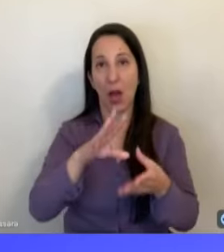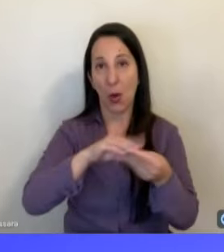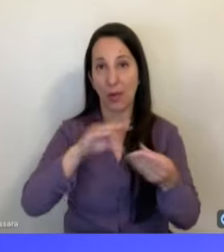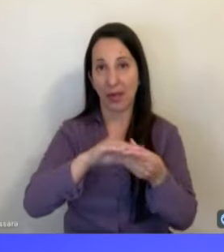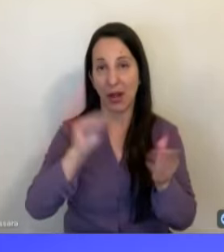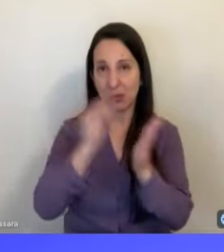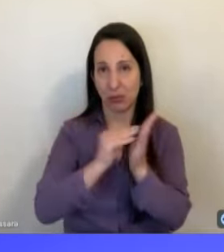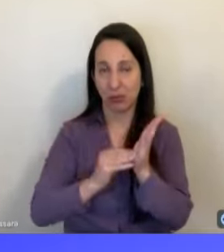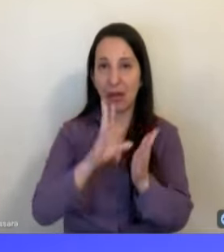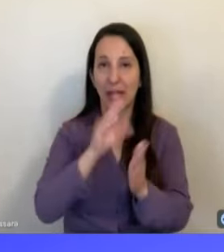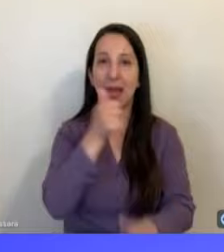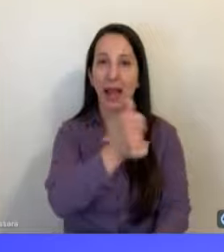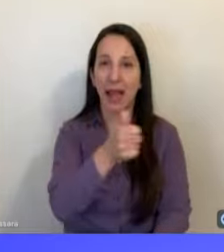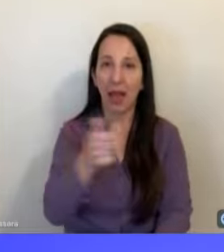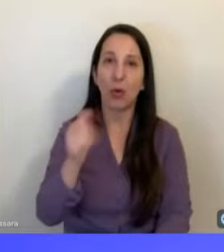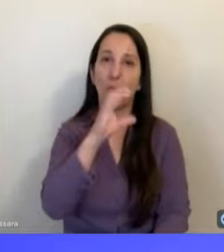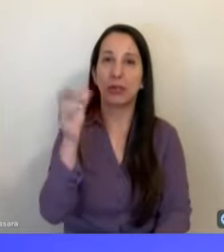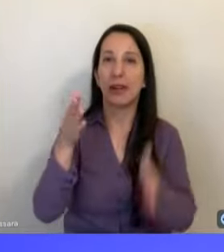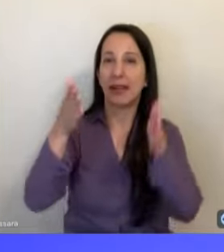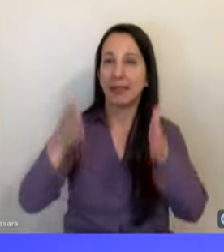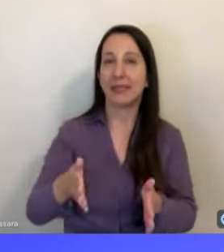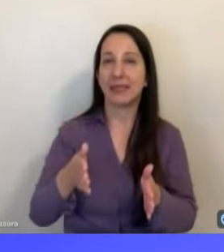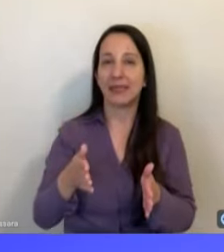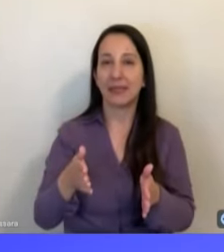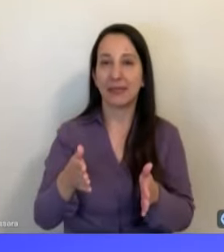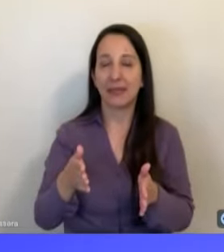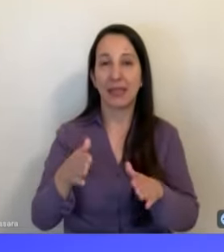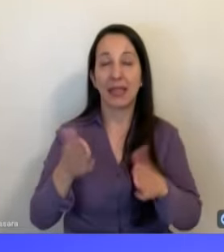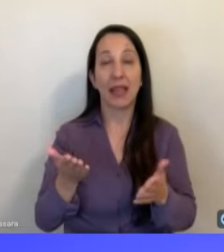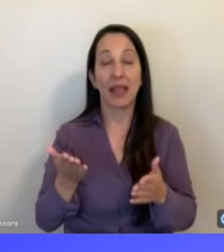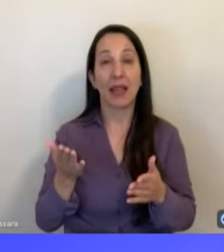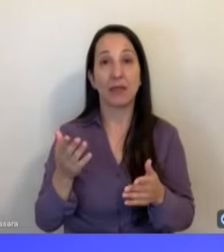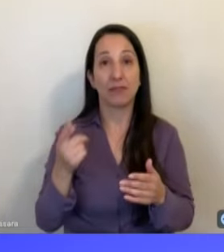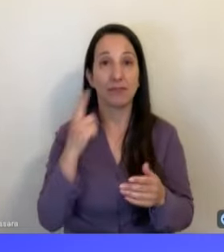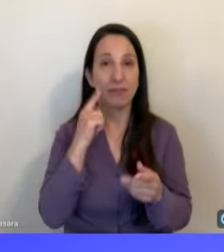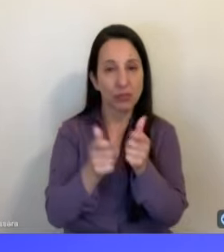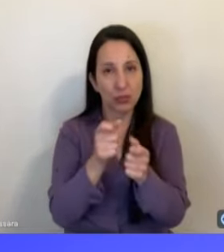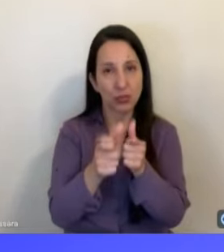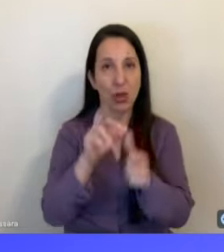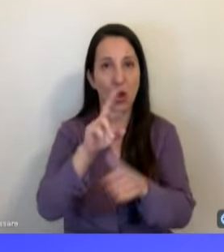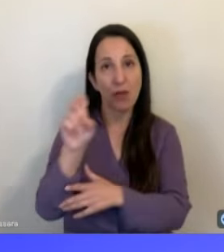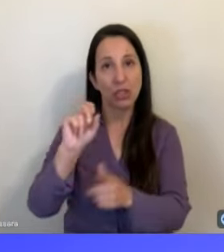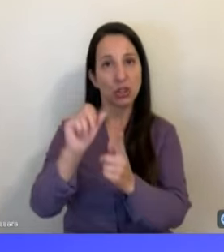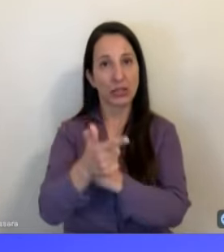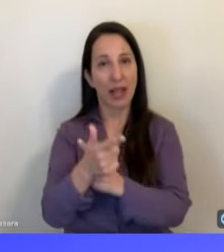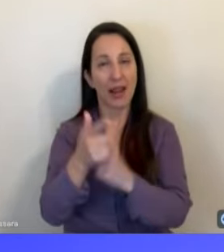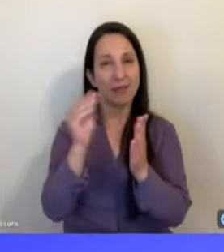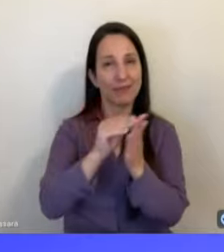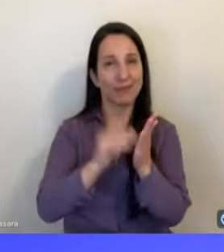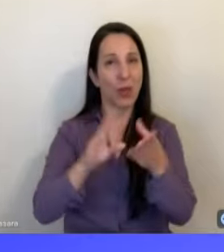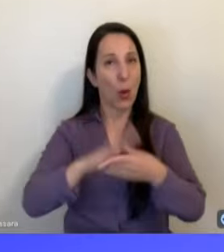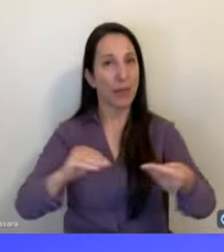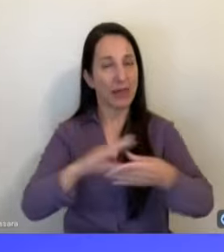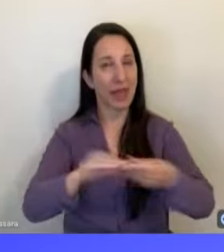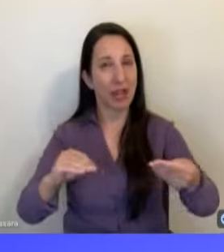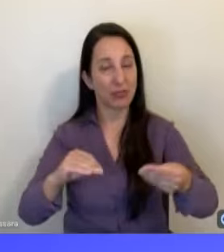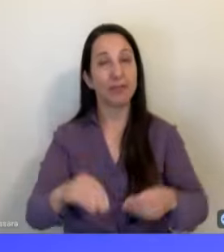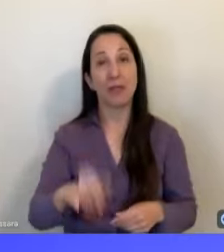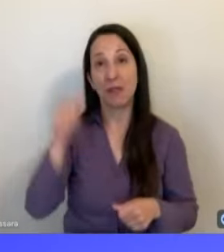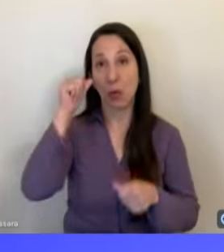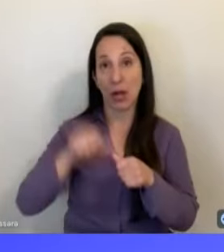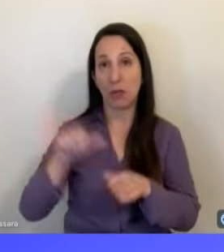uno de los costarricenses que están en estas redes sociales, que escriben sus comentarios, y les recordamos que de lunes a